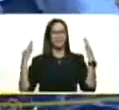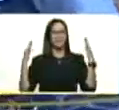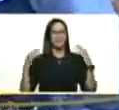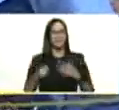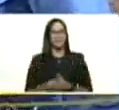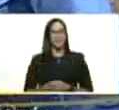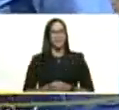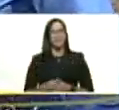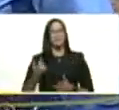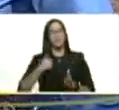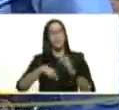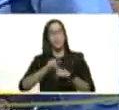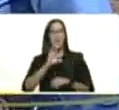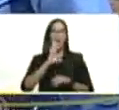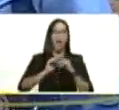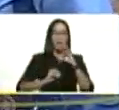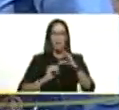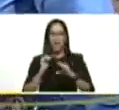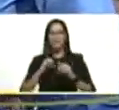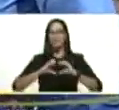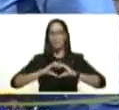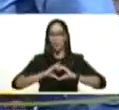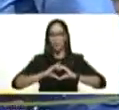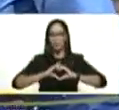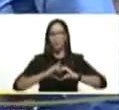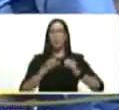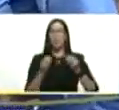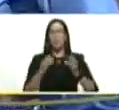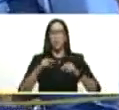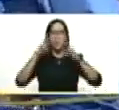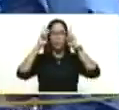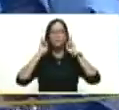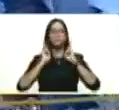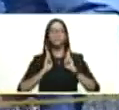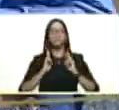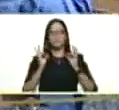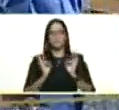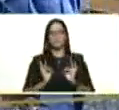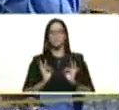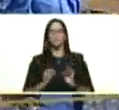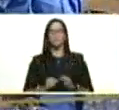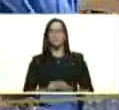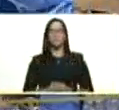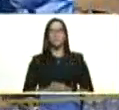Yo voy a hablarles de corazón y muy francamente.